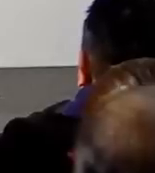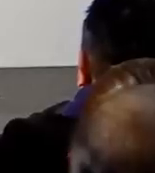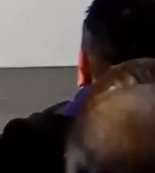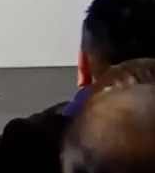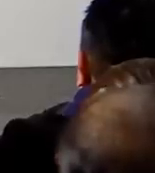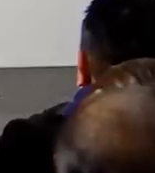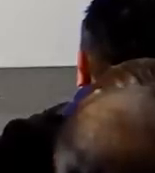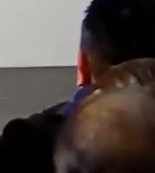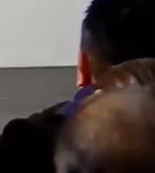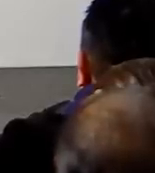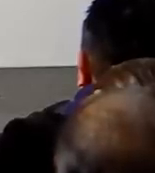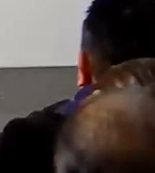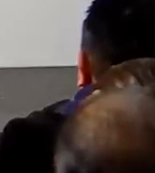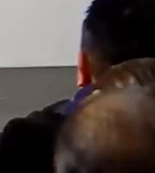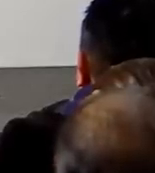y los gasolinazos